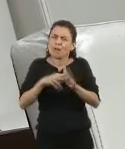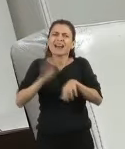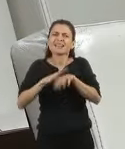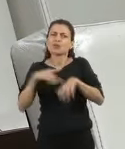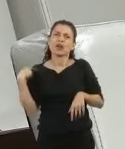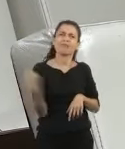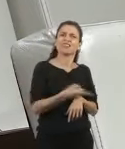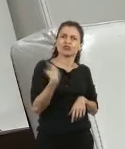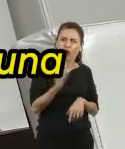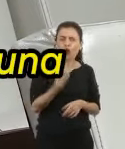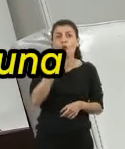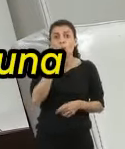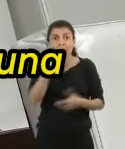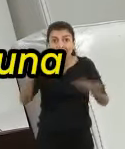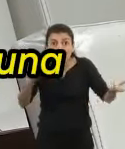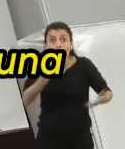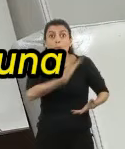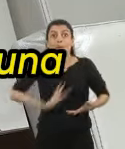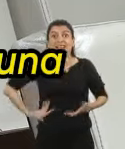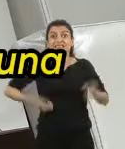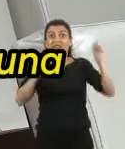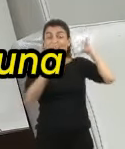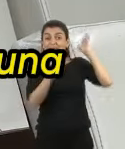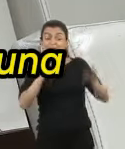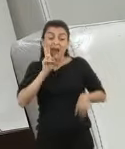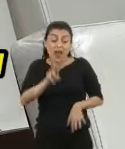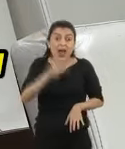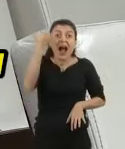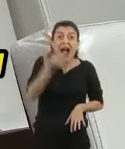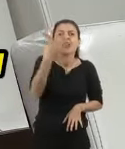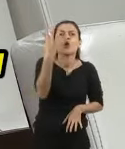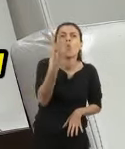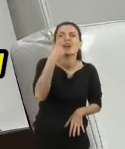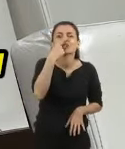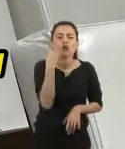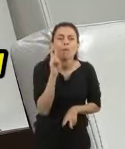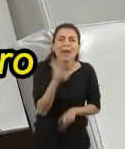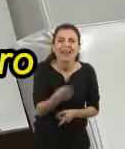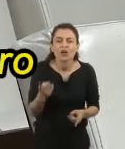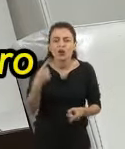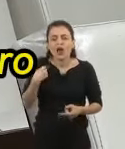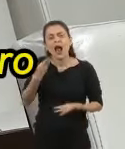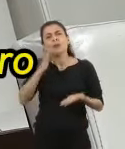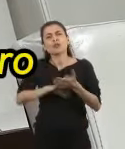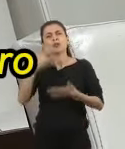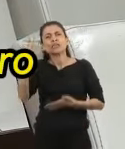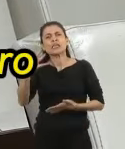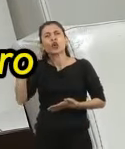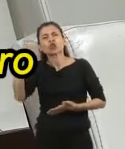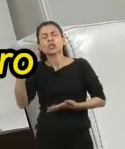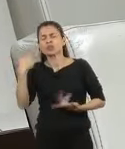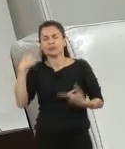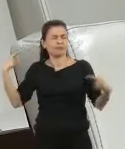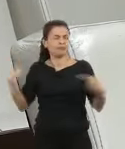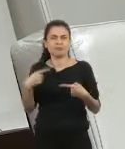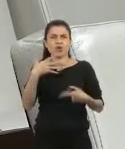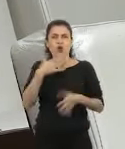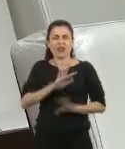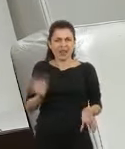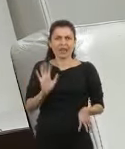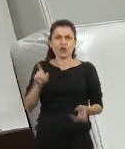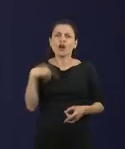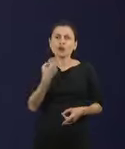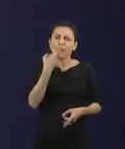cuatro perros y ve c estamos hablando una persona que ve algo que no se condice con la realidad Por eso digo nos interesa el número de los perros